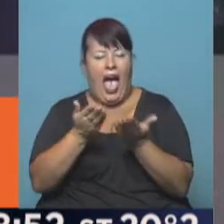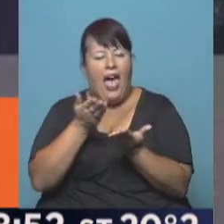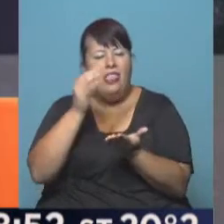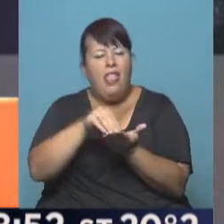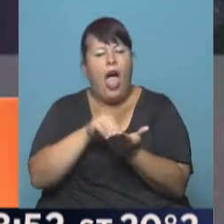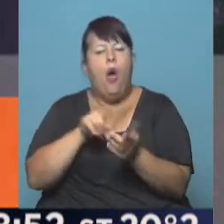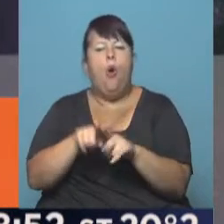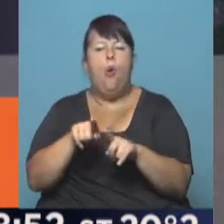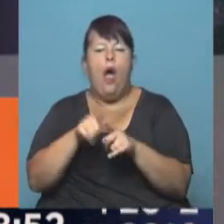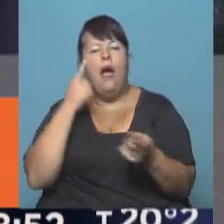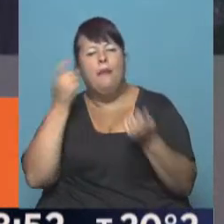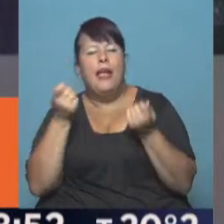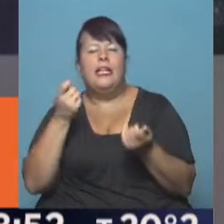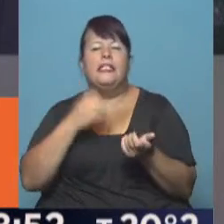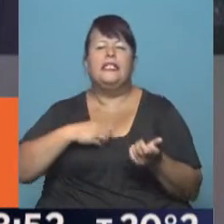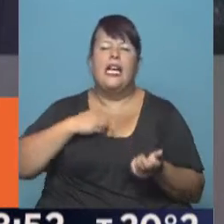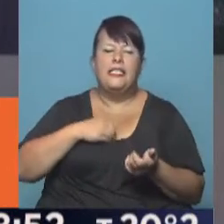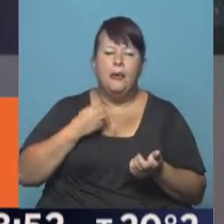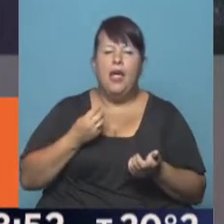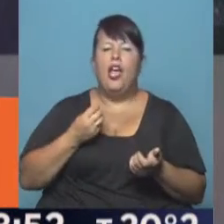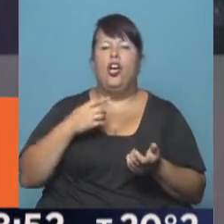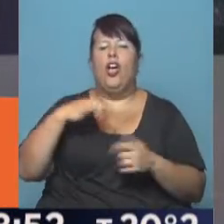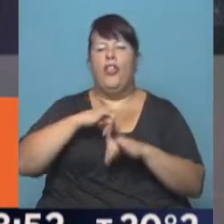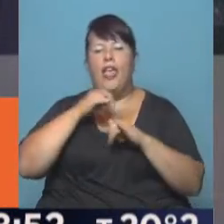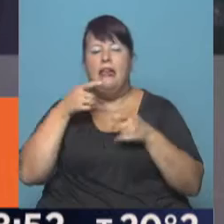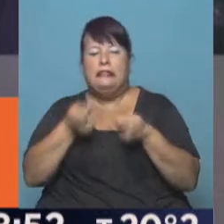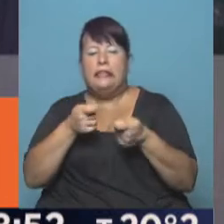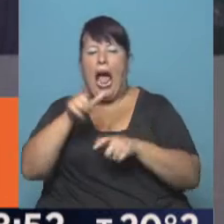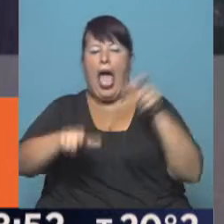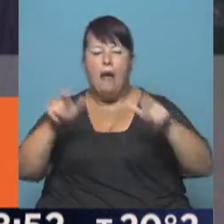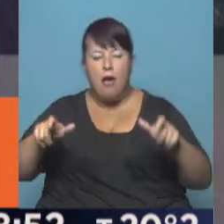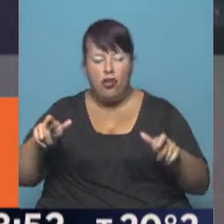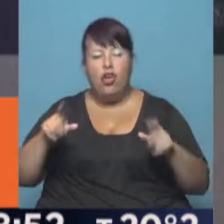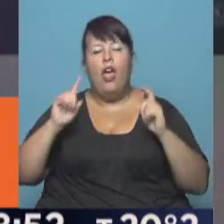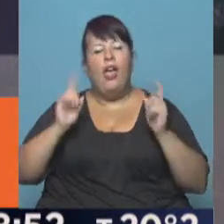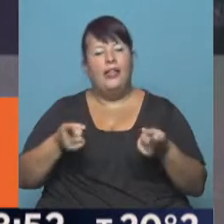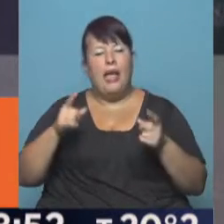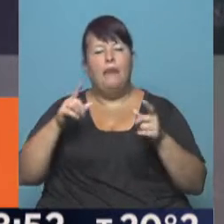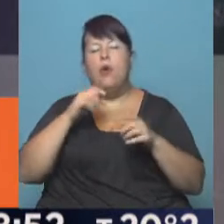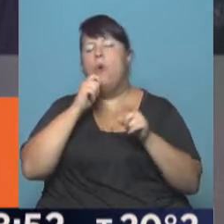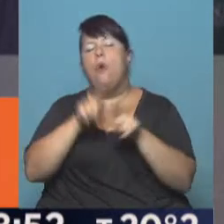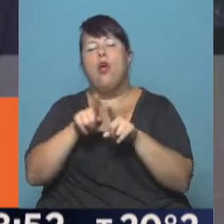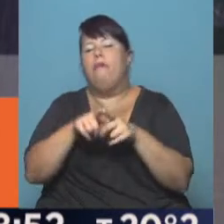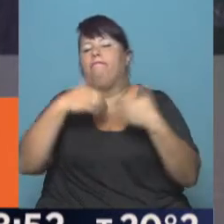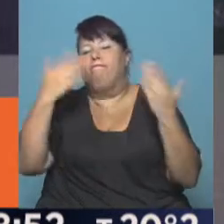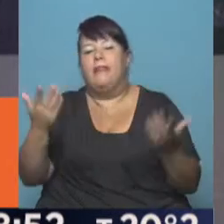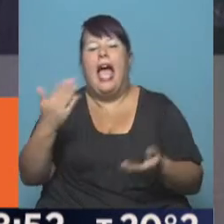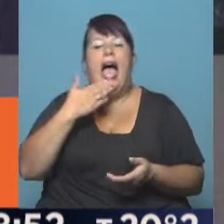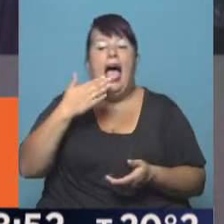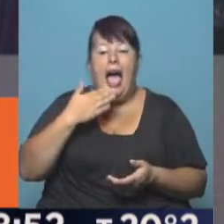especulaba, digamos, con sentimientos que había que infundir en la población y con imágenes como, por ejemplo, no sé, mes de